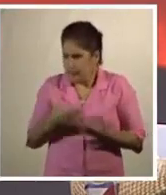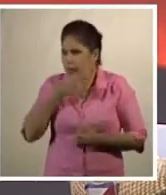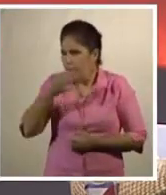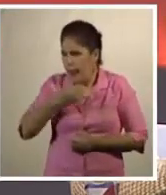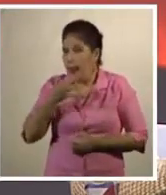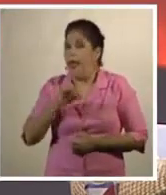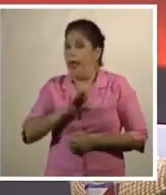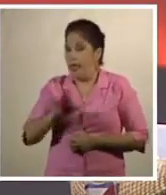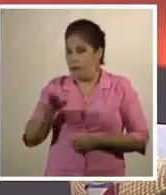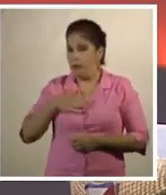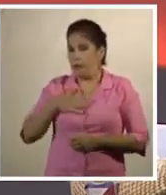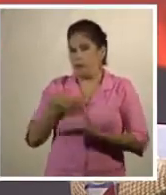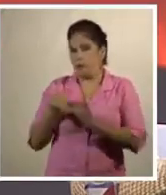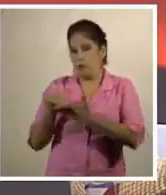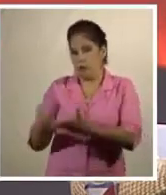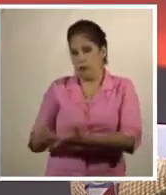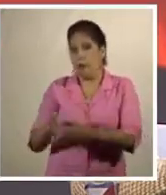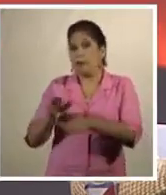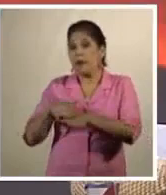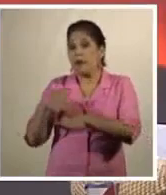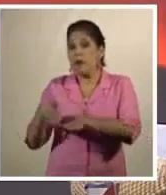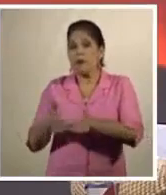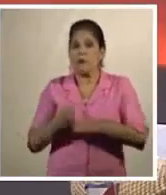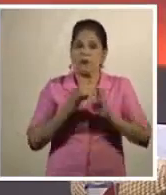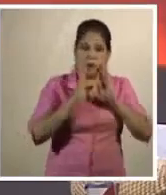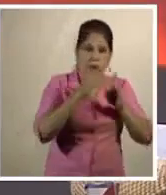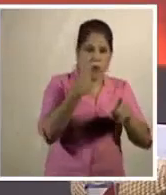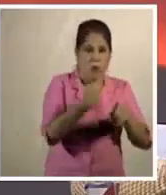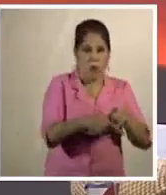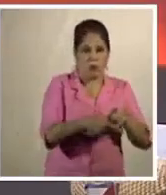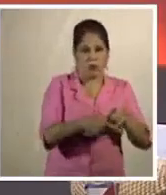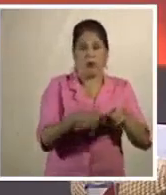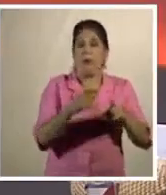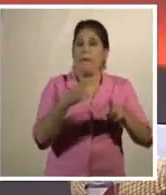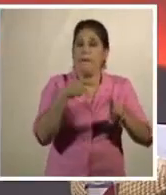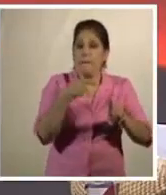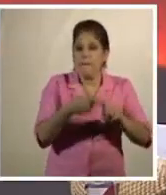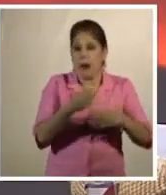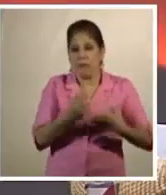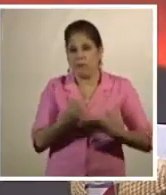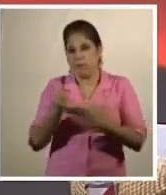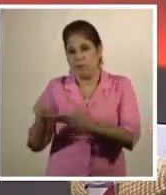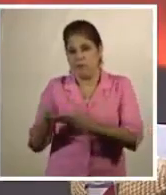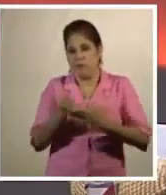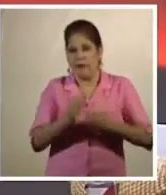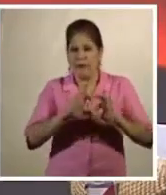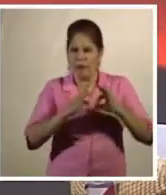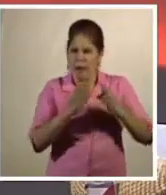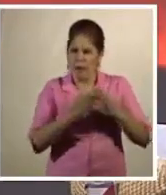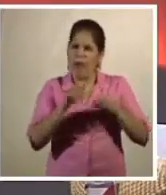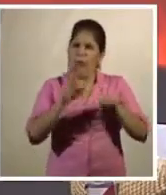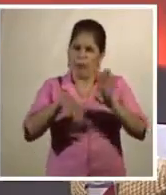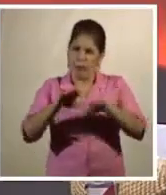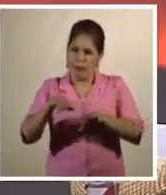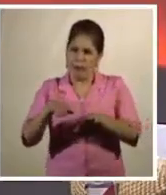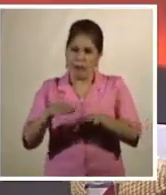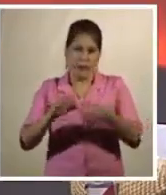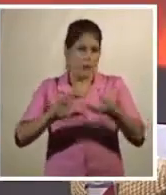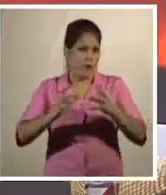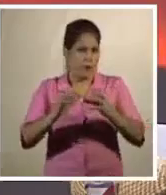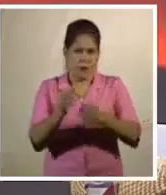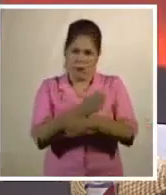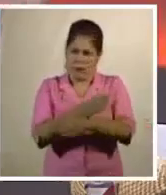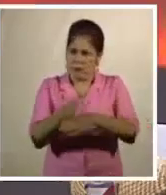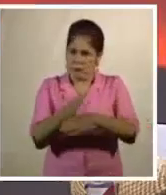niño emocionalmente eso no no tiene otra opción bueno pero no puedo hay que activar las redes de apoyo que quiere decir que cada familia